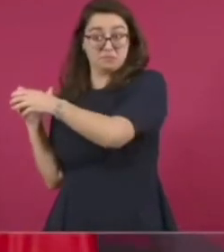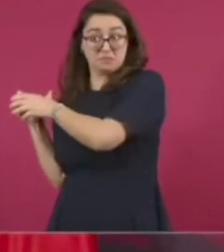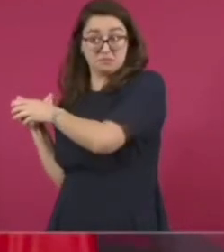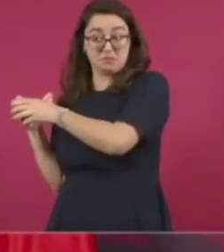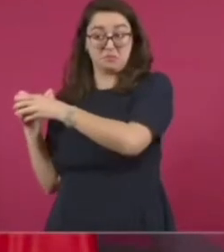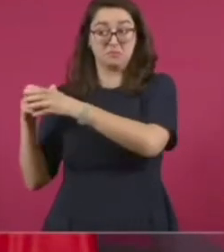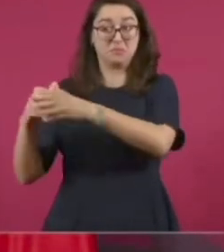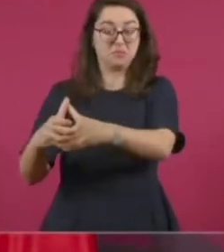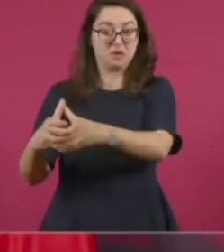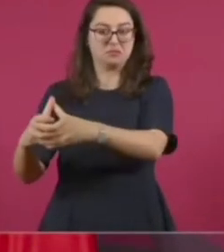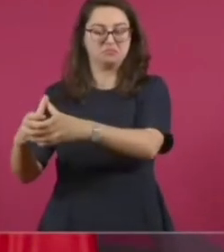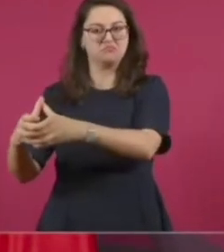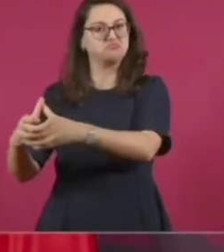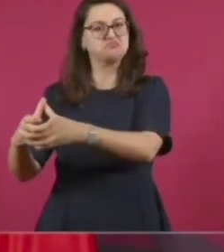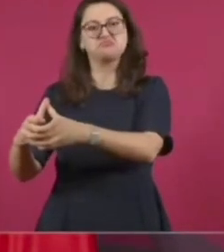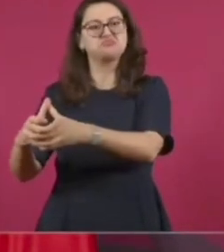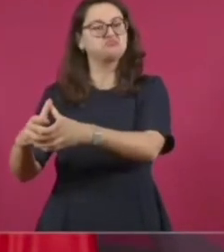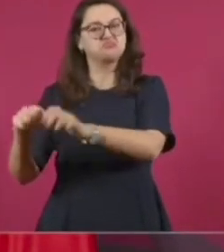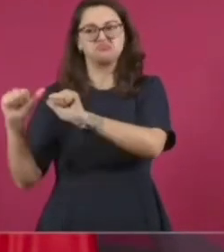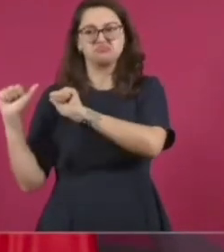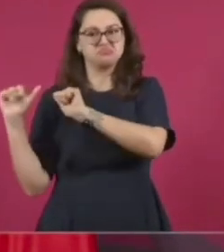un planteamiento, ¿no?,